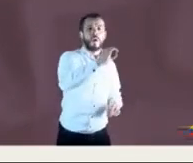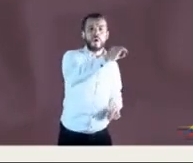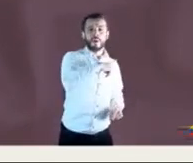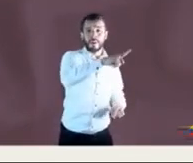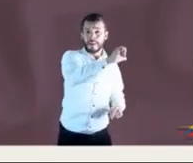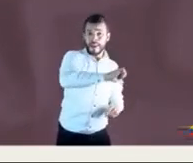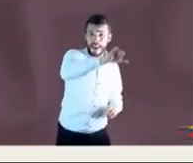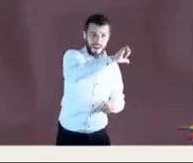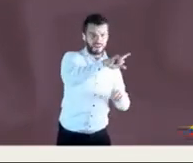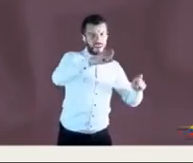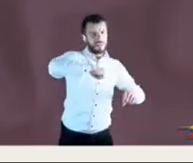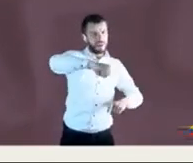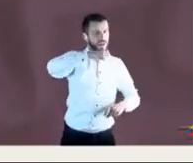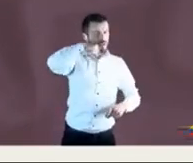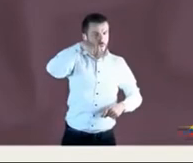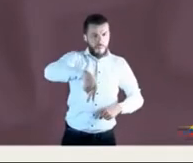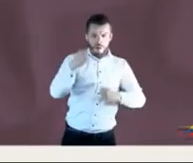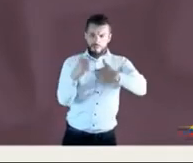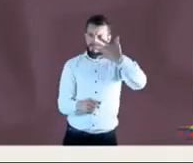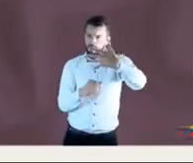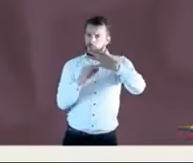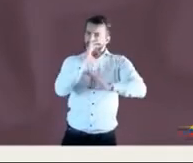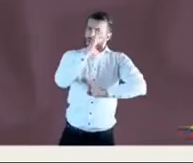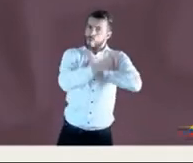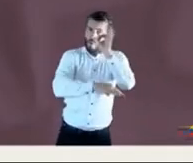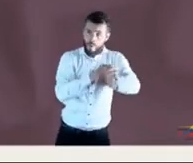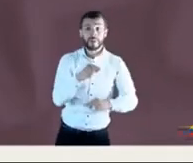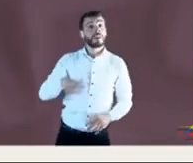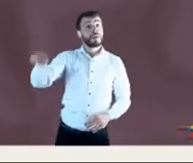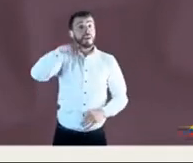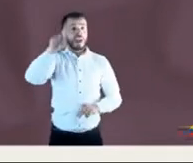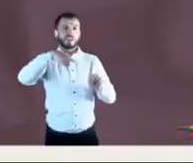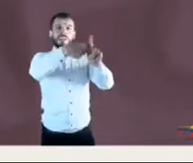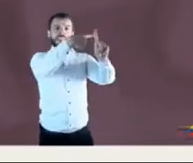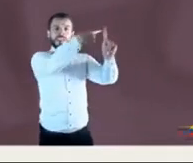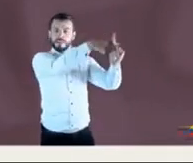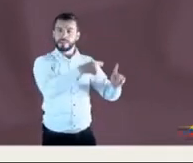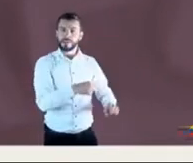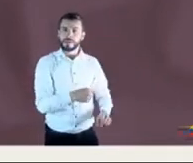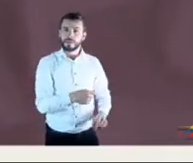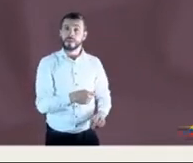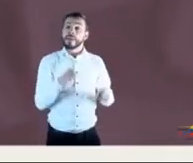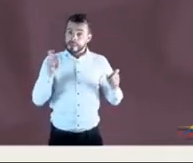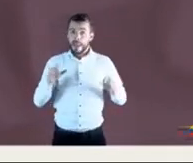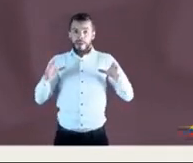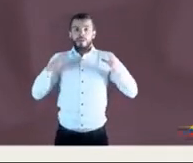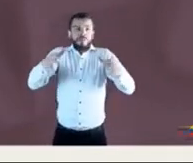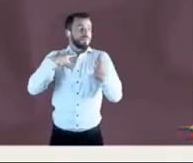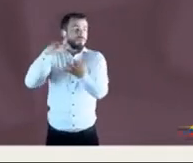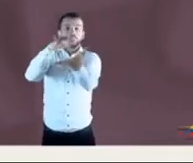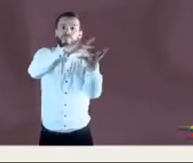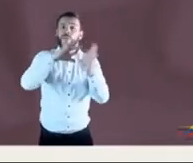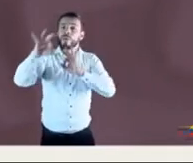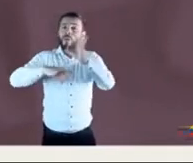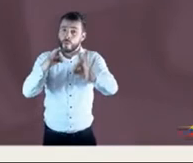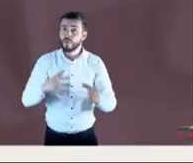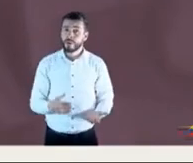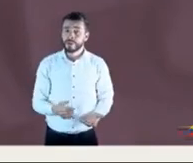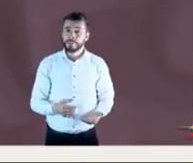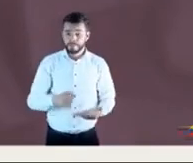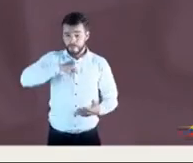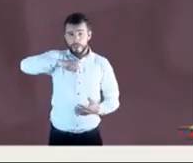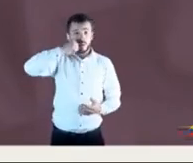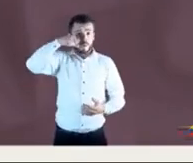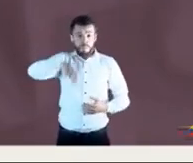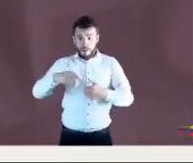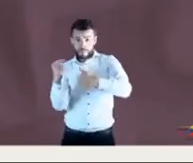lideresas de derechos humanos es de vital importancia para el ejercicio de la defensa de los derechos humanos y la